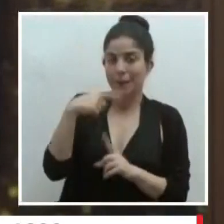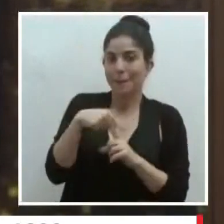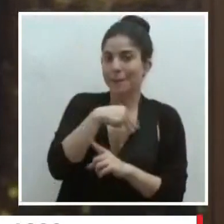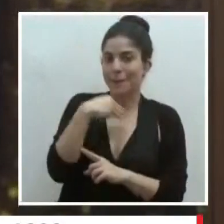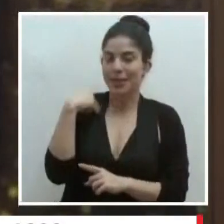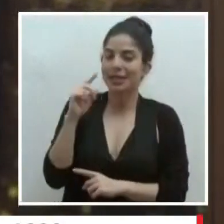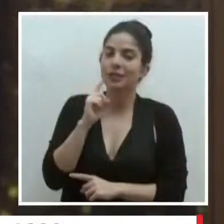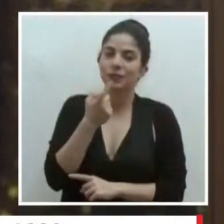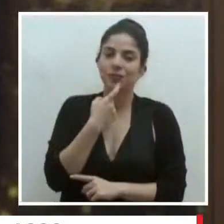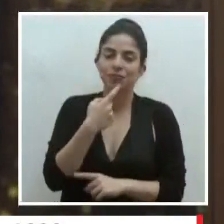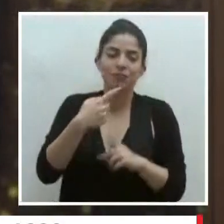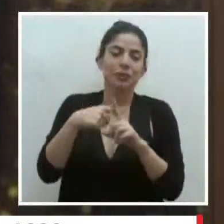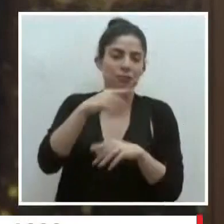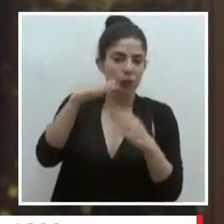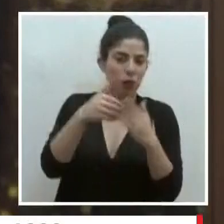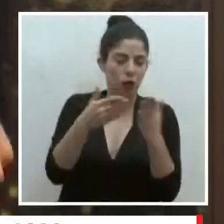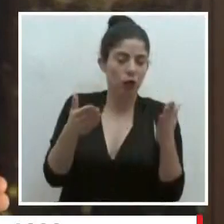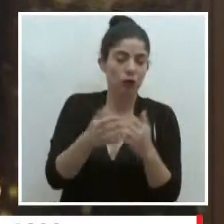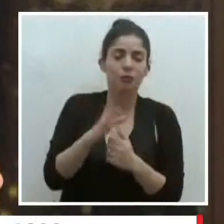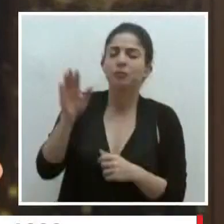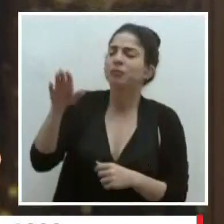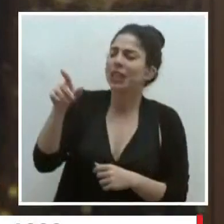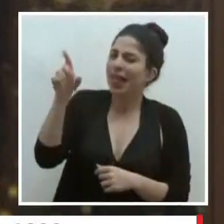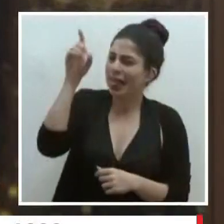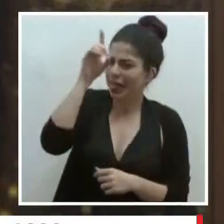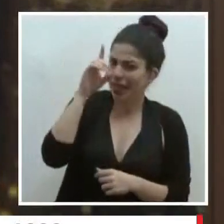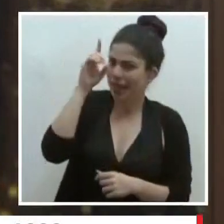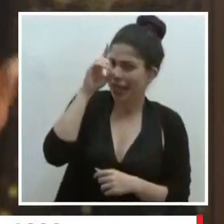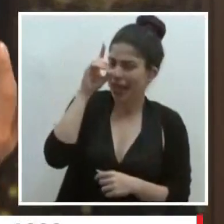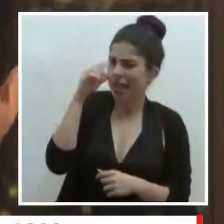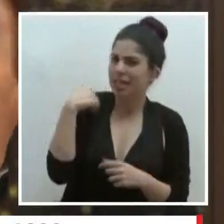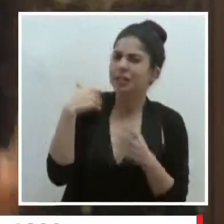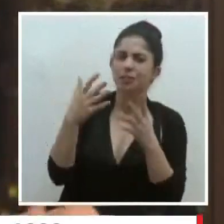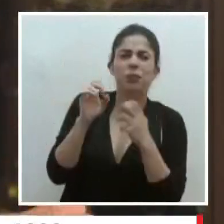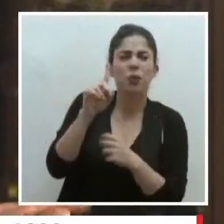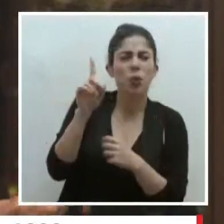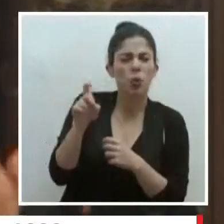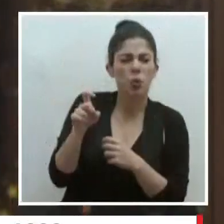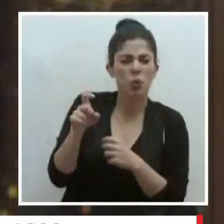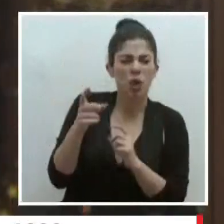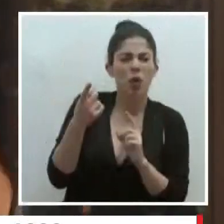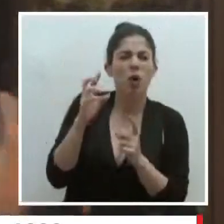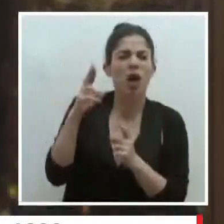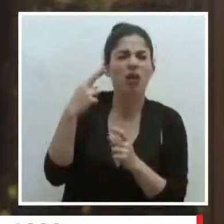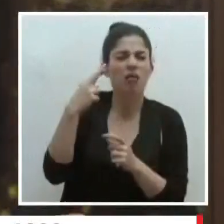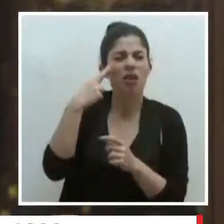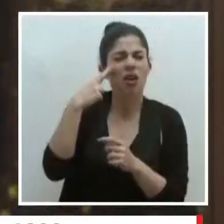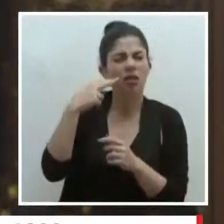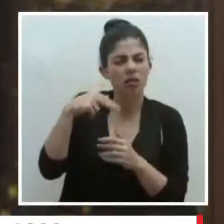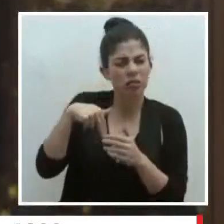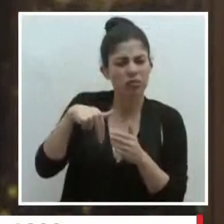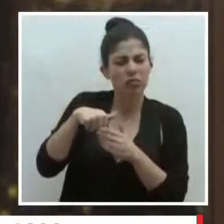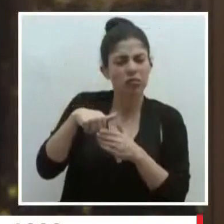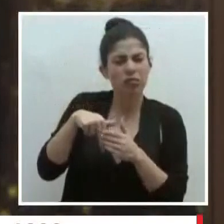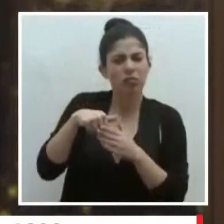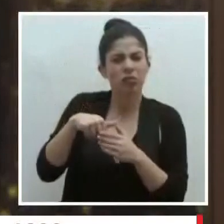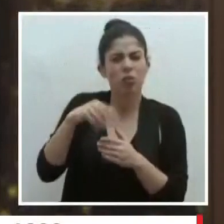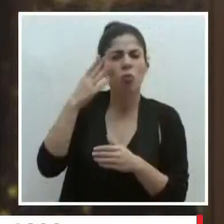Garrido y a todos. Para don Daniel, quisiera preguntarle qué impide hacer generalizado la